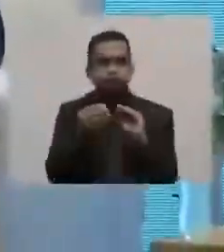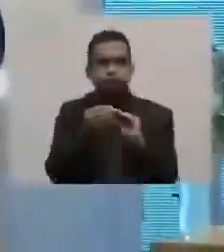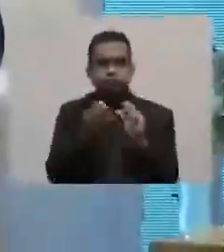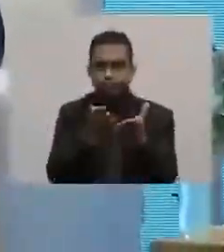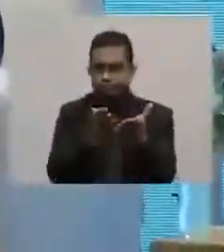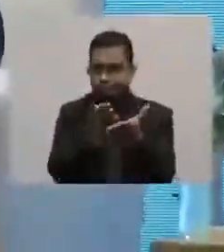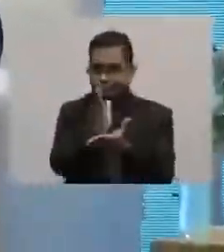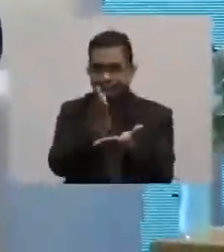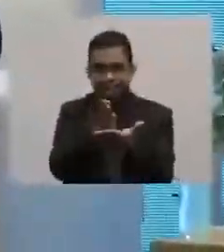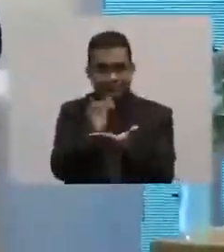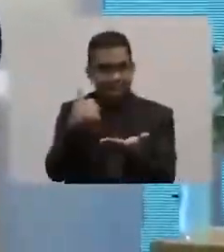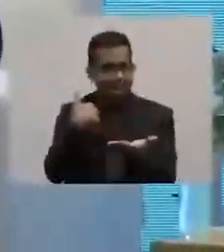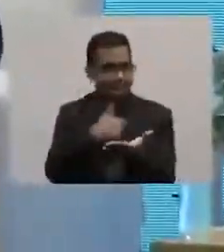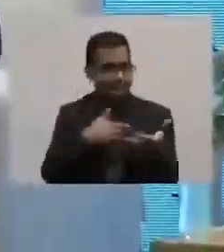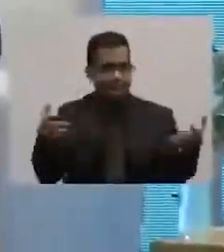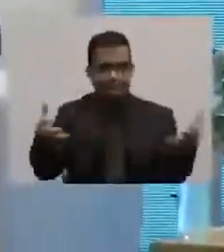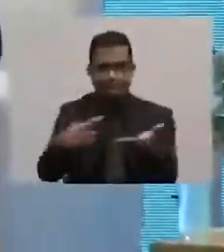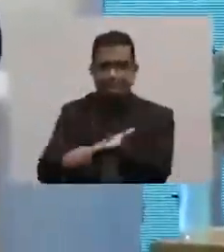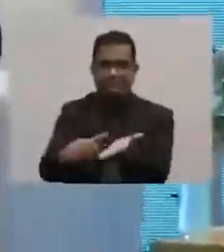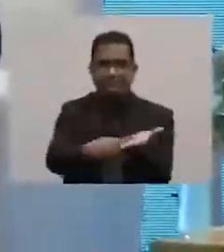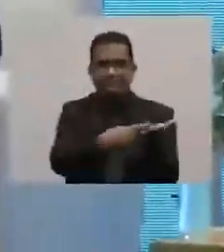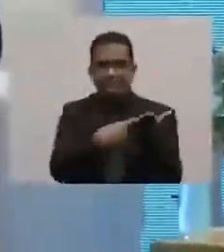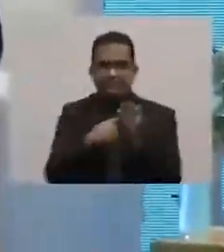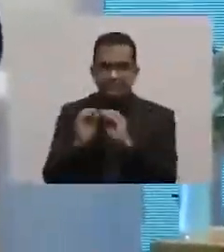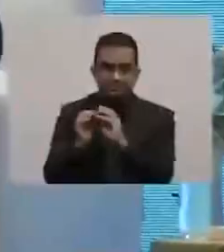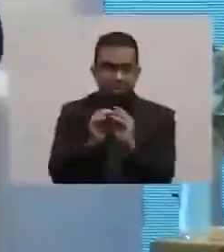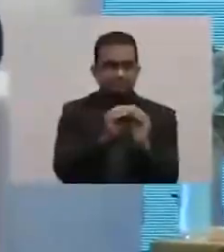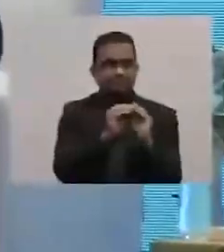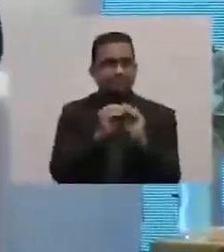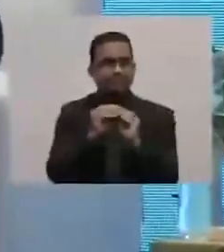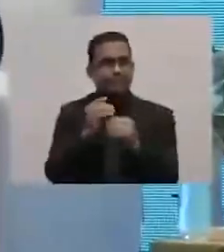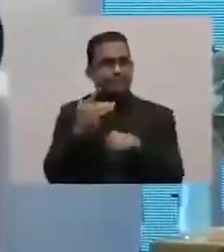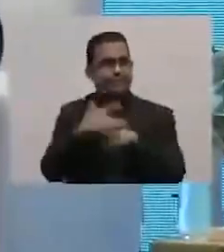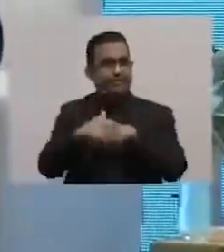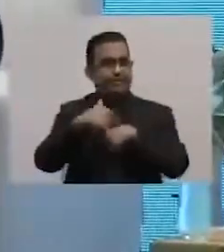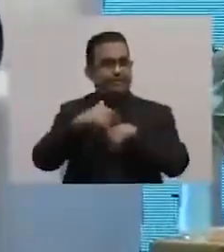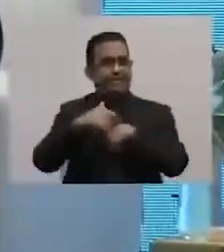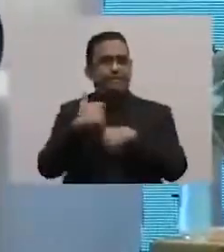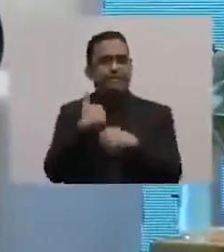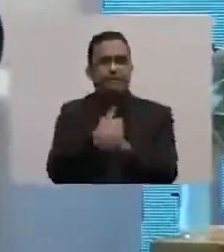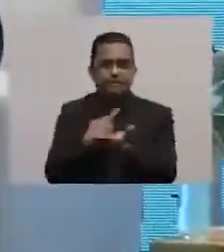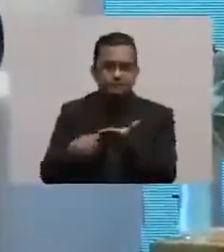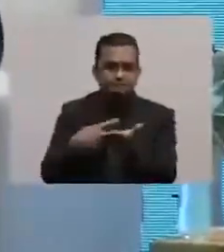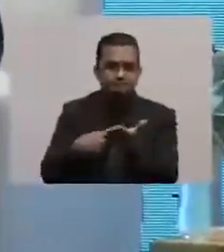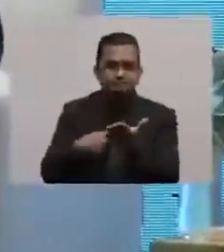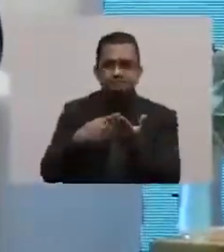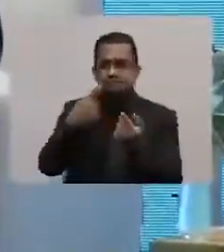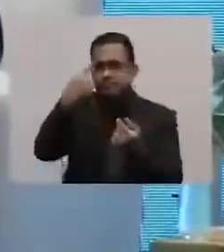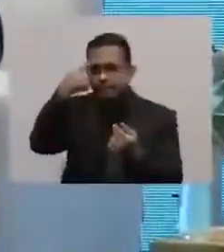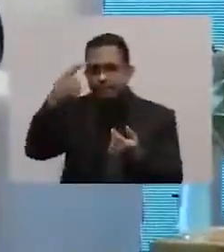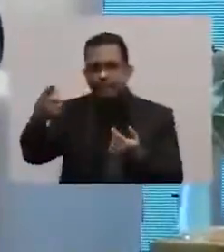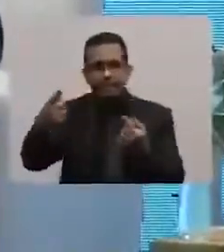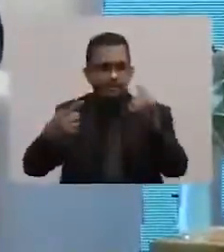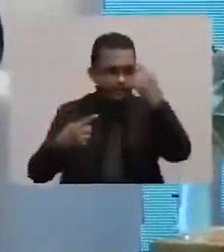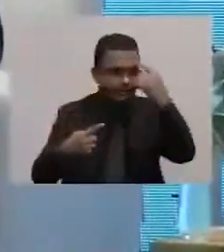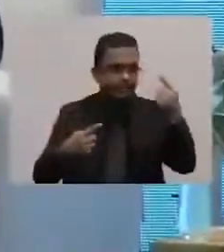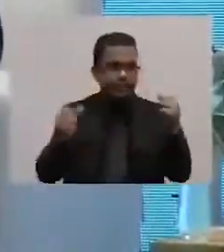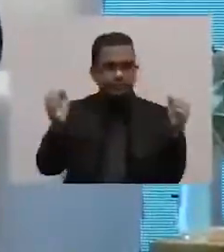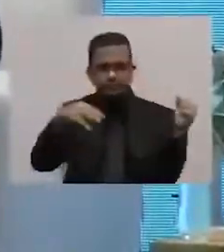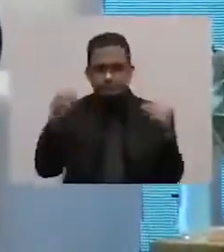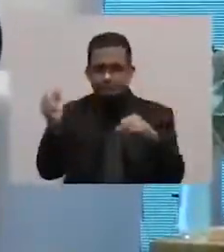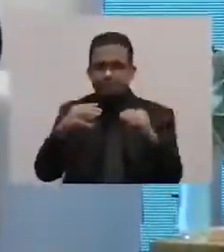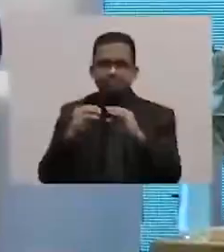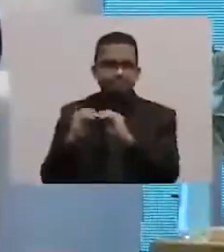que por eso estamos en esta conversación hoy temprano, discutiendo estas ideas, debatiendo estos